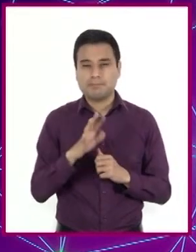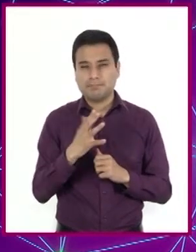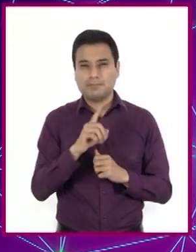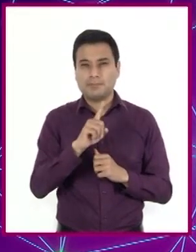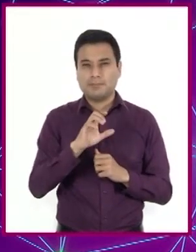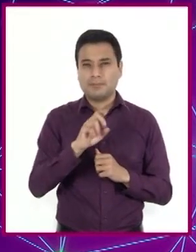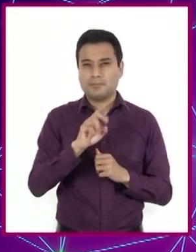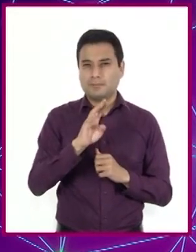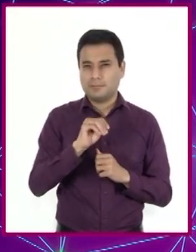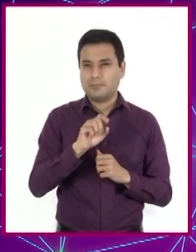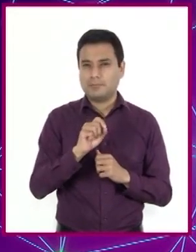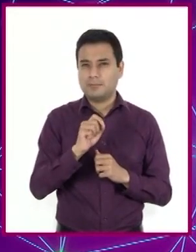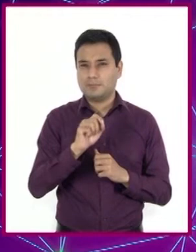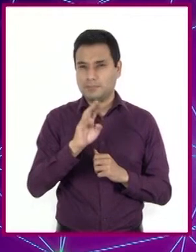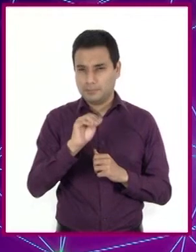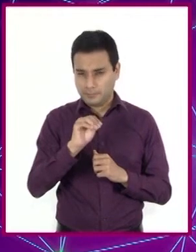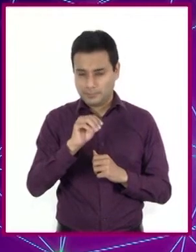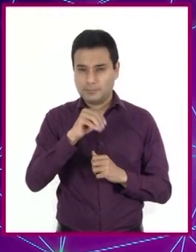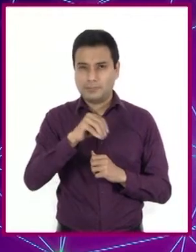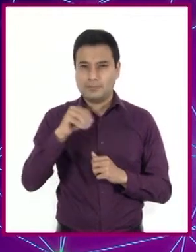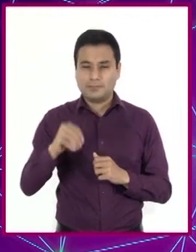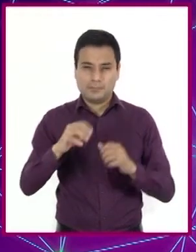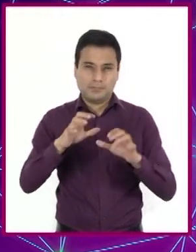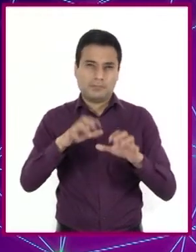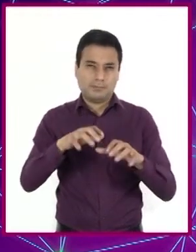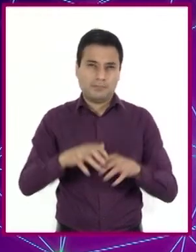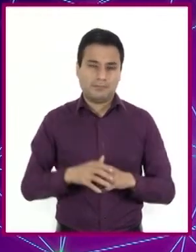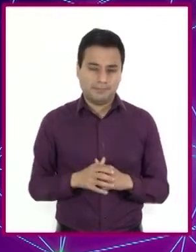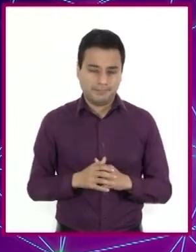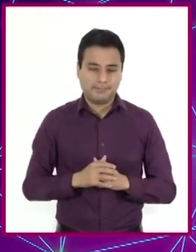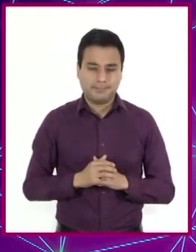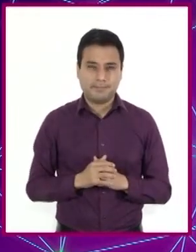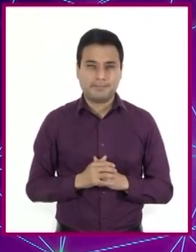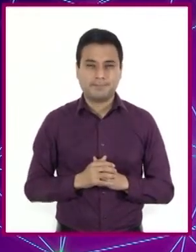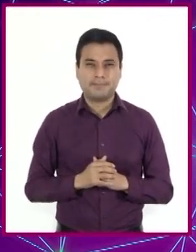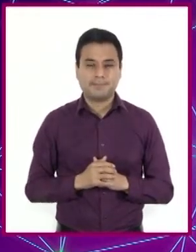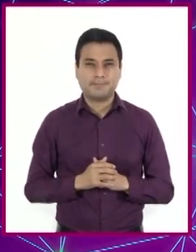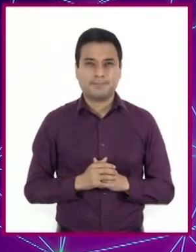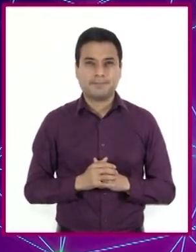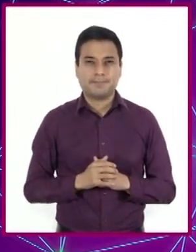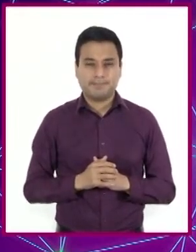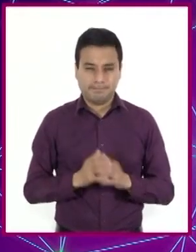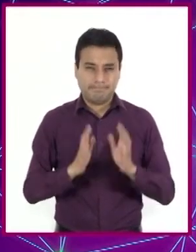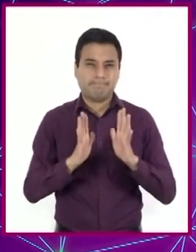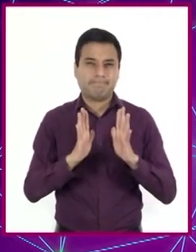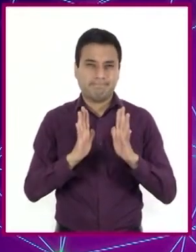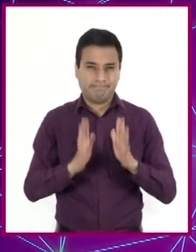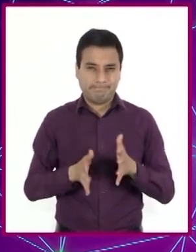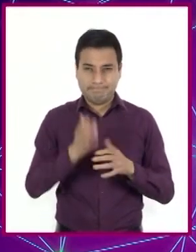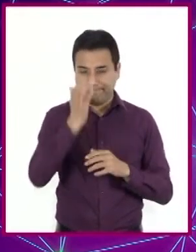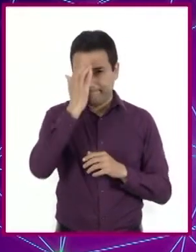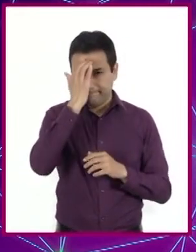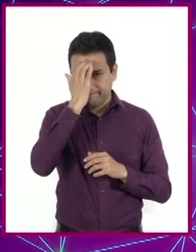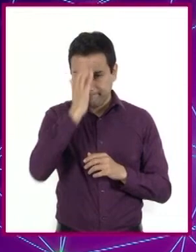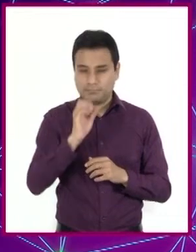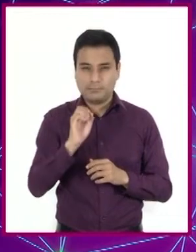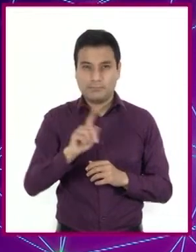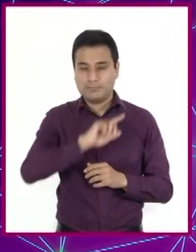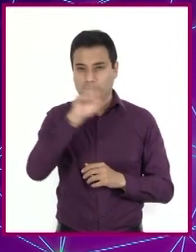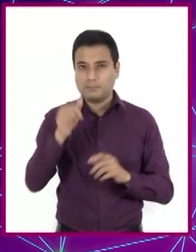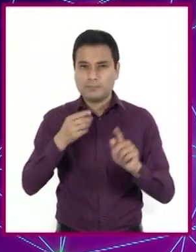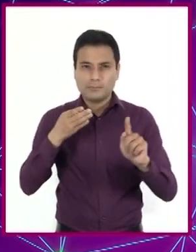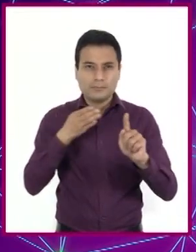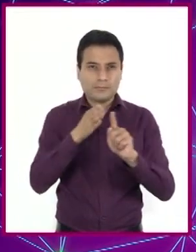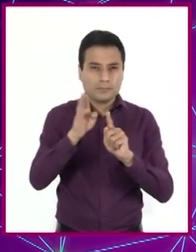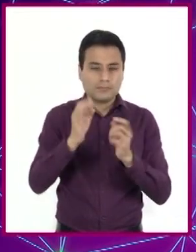de 139.9 milímetros, también redondeado. Con estos datos se obtienen las desviaciones respecto a